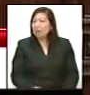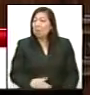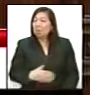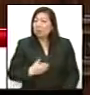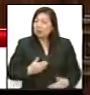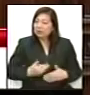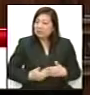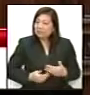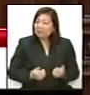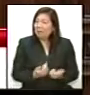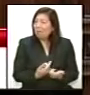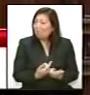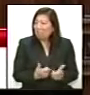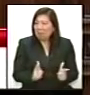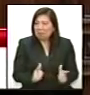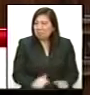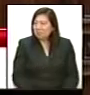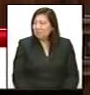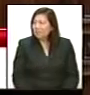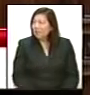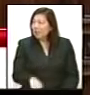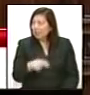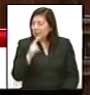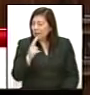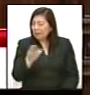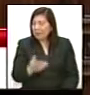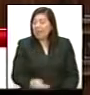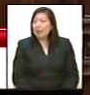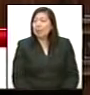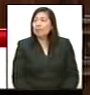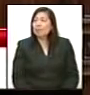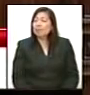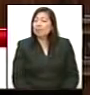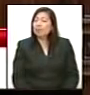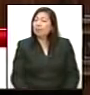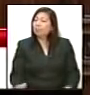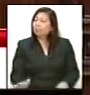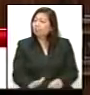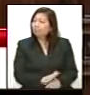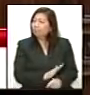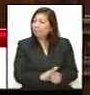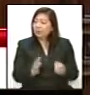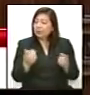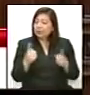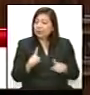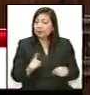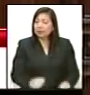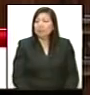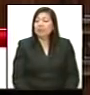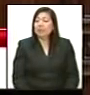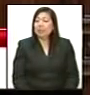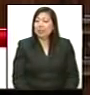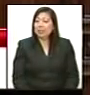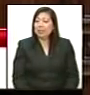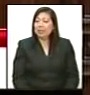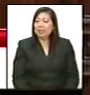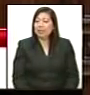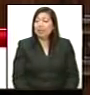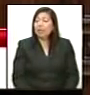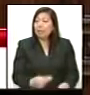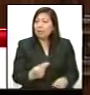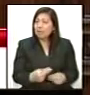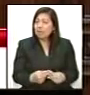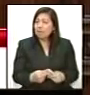seguir operando libremente en nuestros medios. Por eso, totalmente de acuerdo con el nombre, con